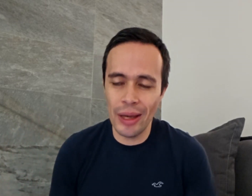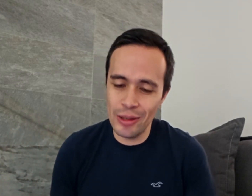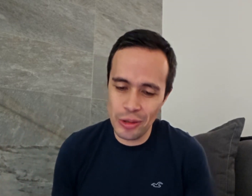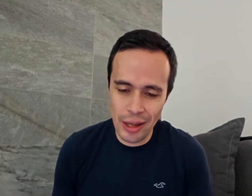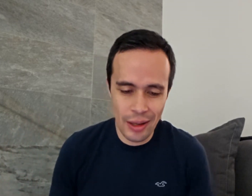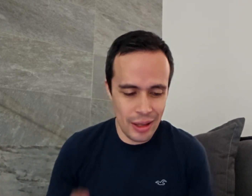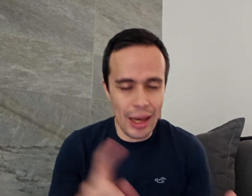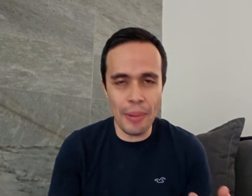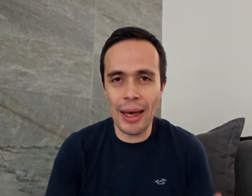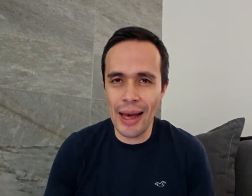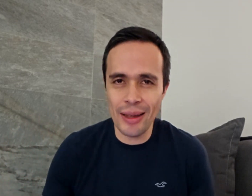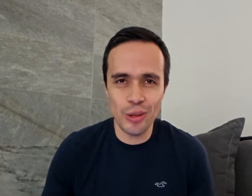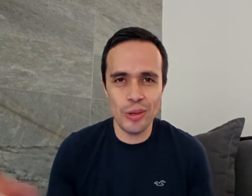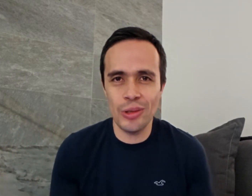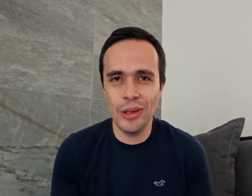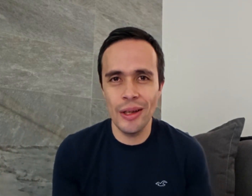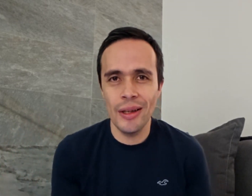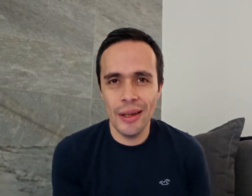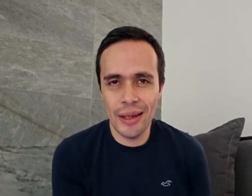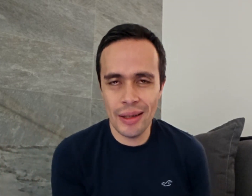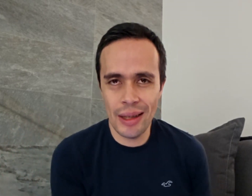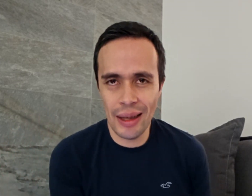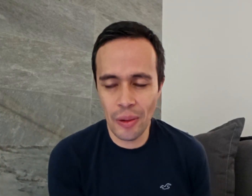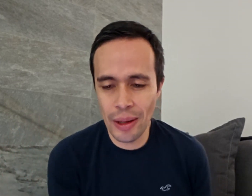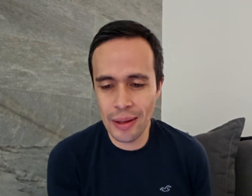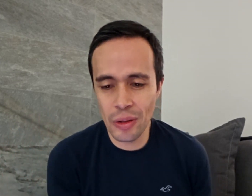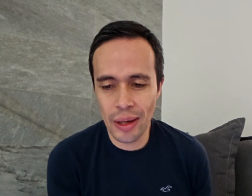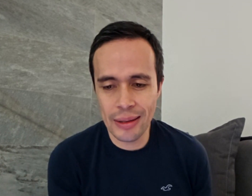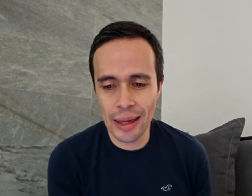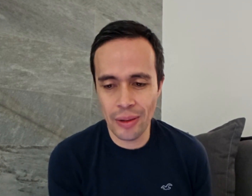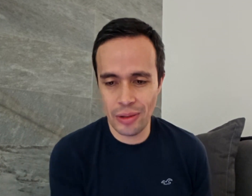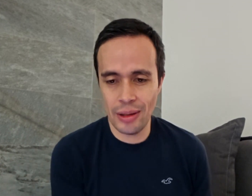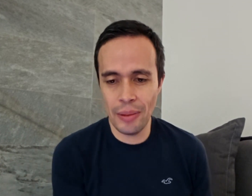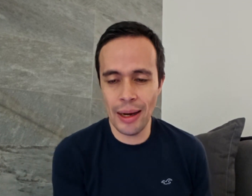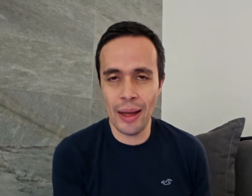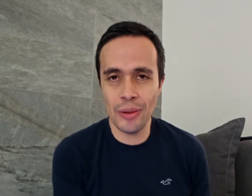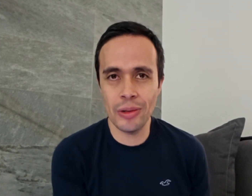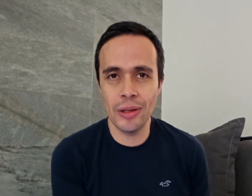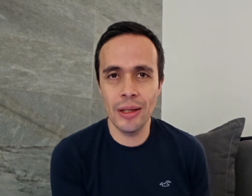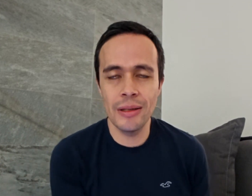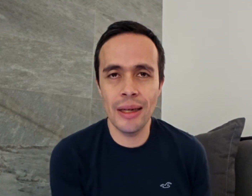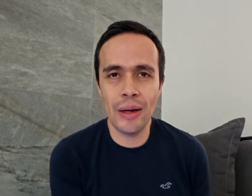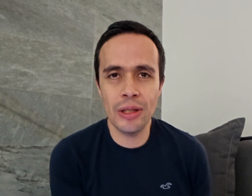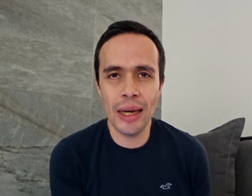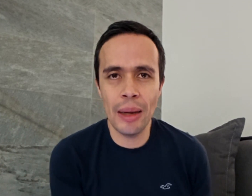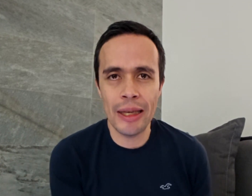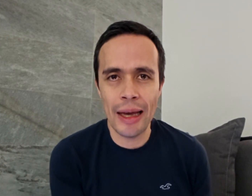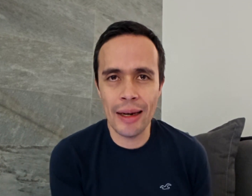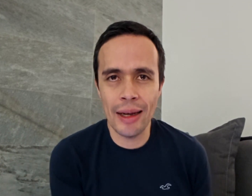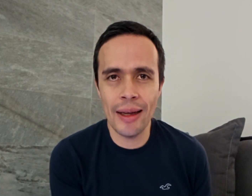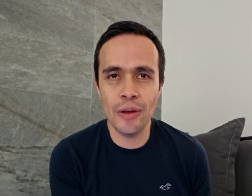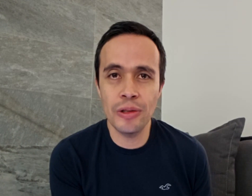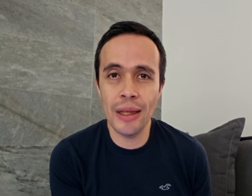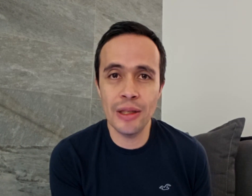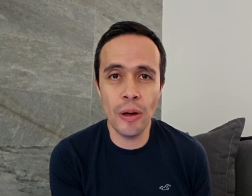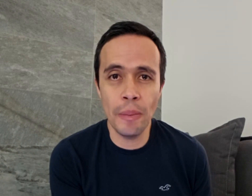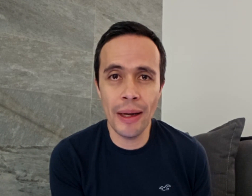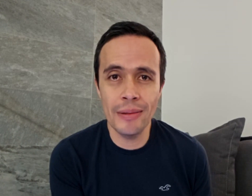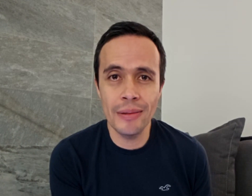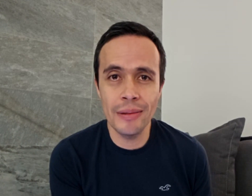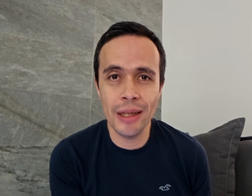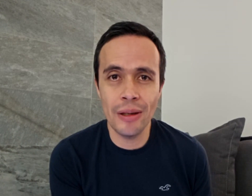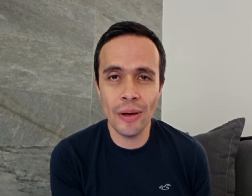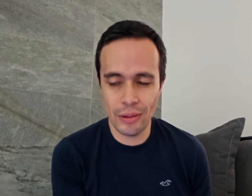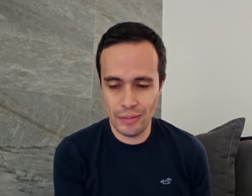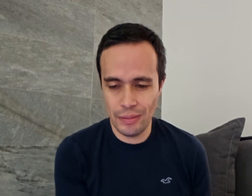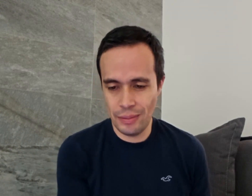de limpio y eso sí, sabadazos, delincuentes organizados, liberados de la noche a la mañana. El usted